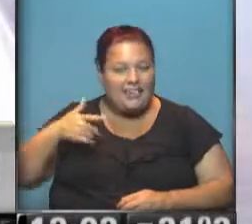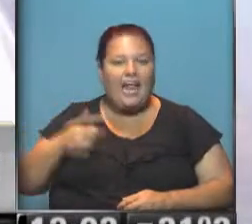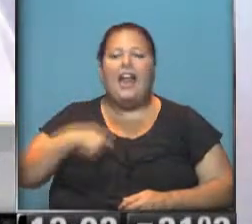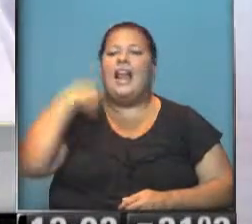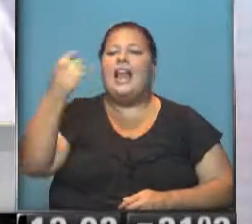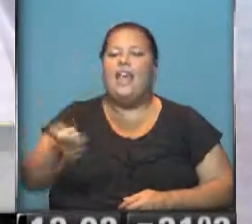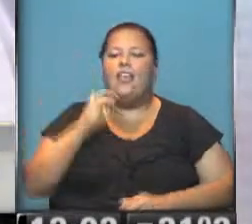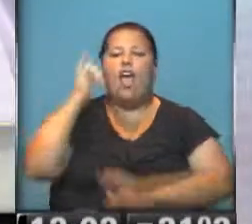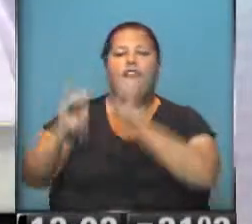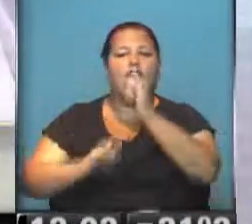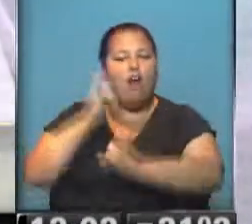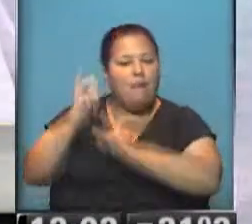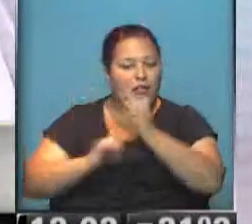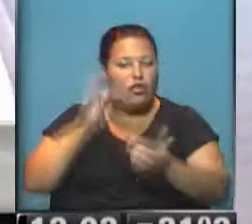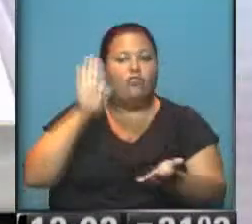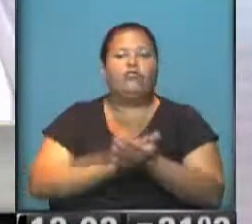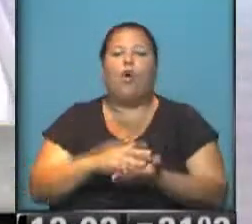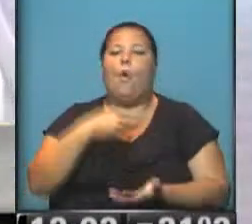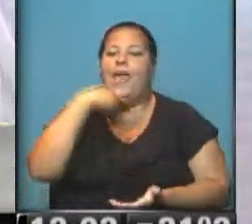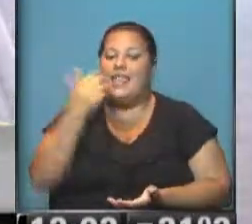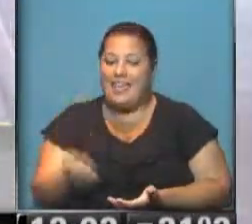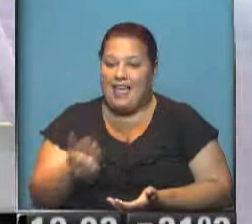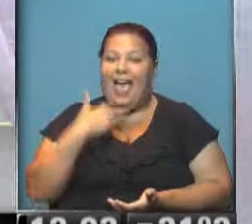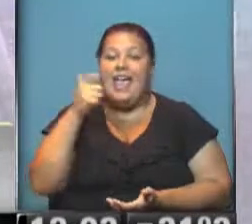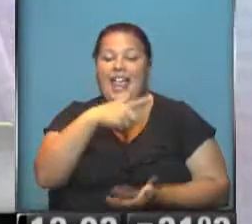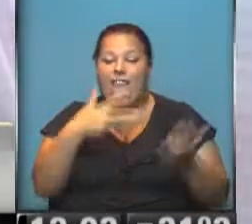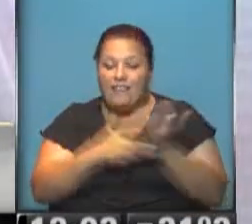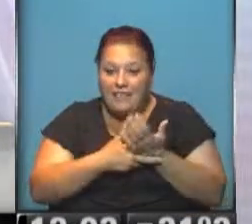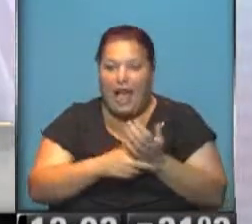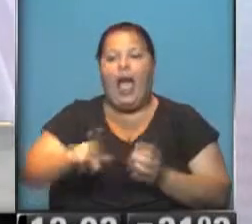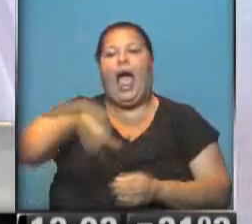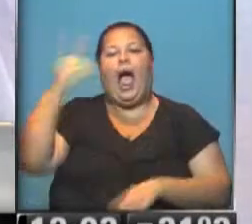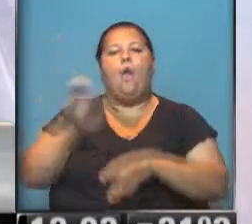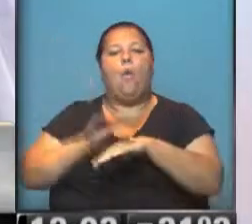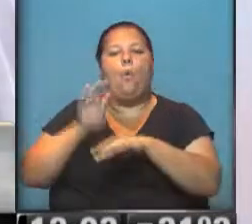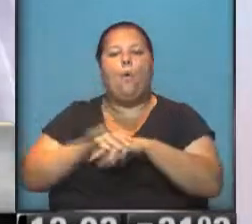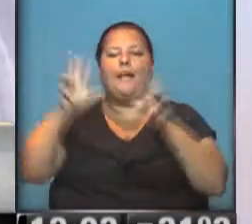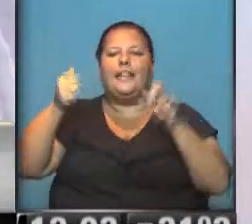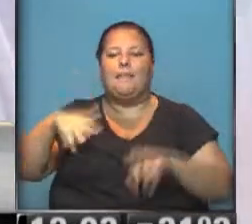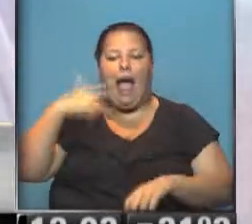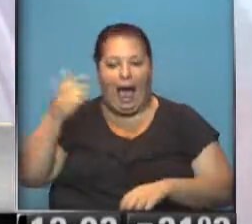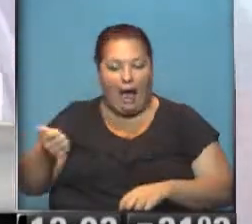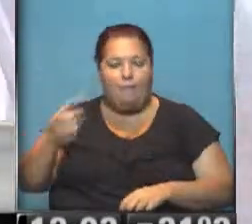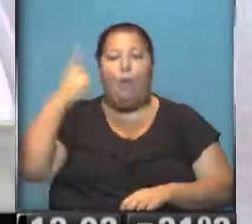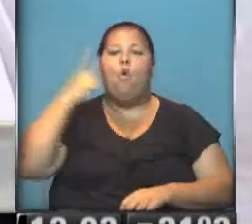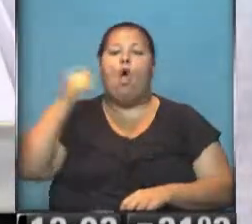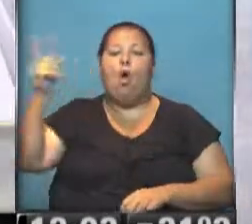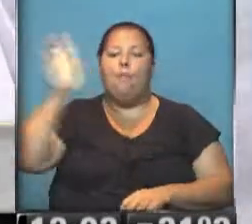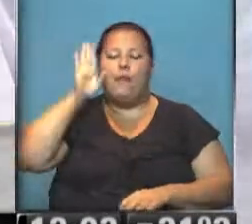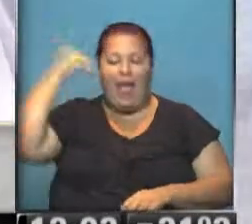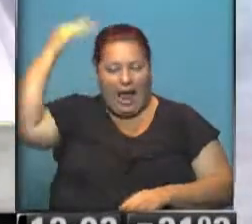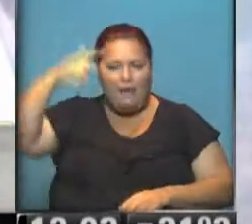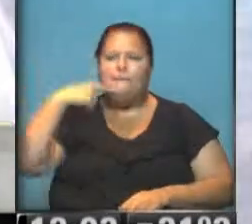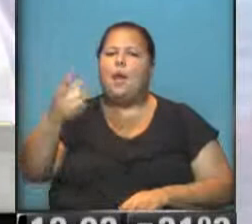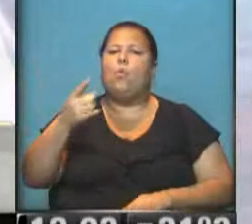pasado información sobre sus hijas, las hijas de Nisman, a uno de los imputados en la causa AMIA, a un iraní. Cuando le preguntamos a la